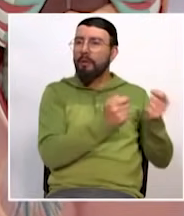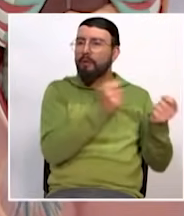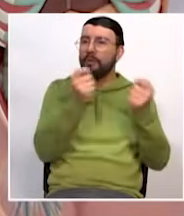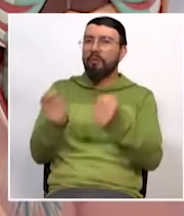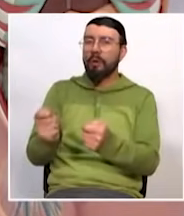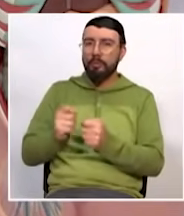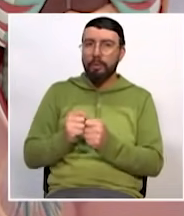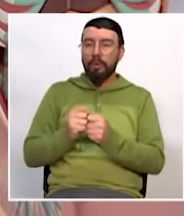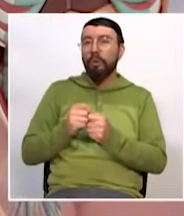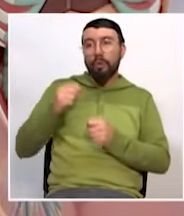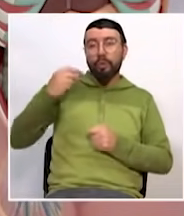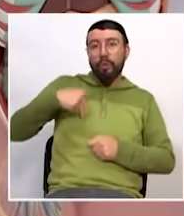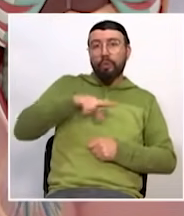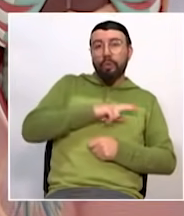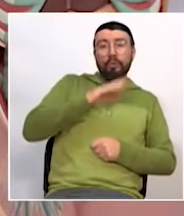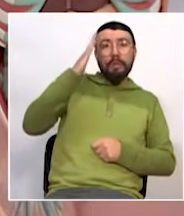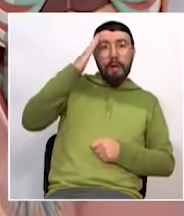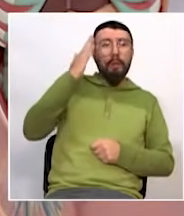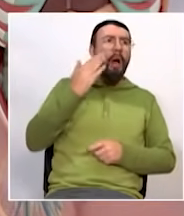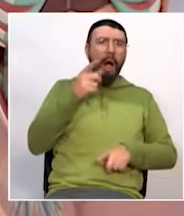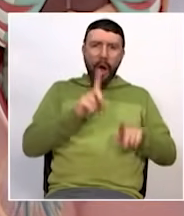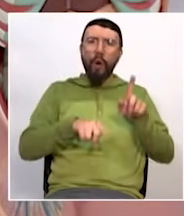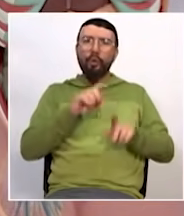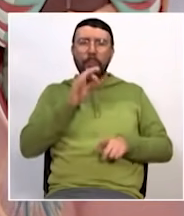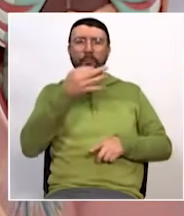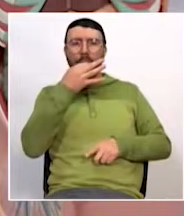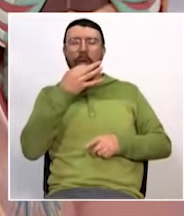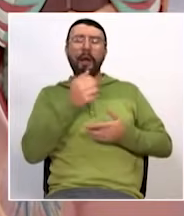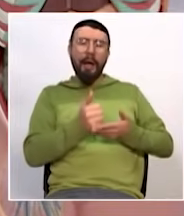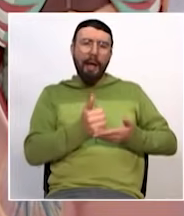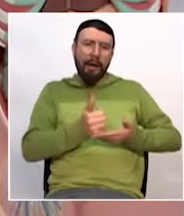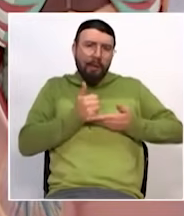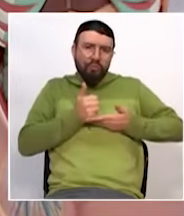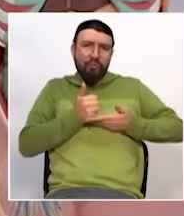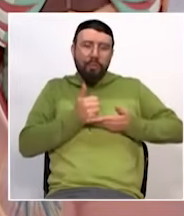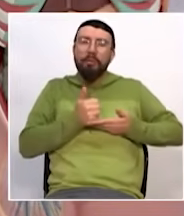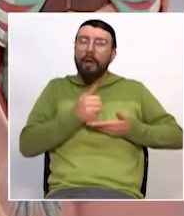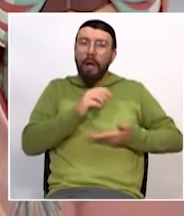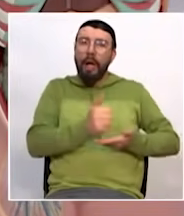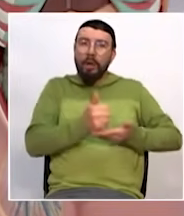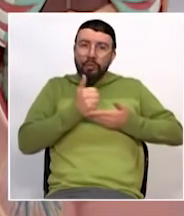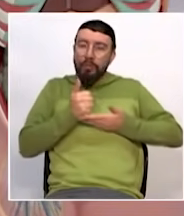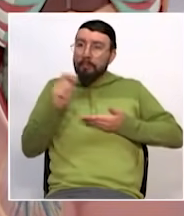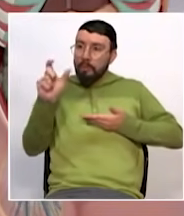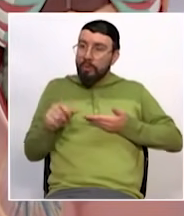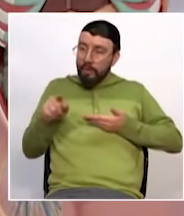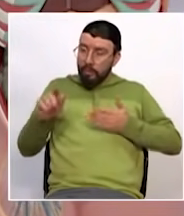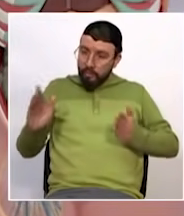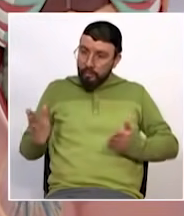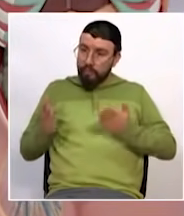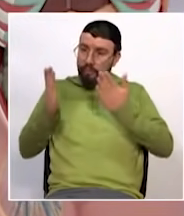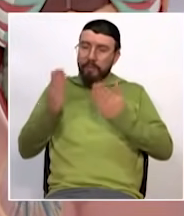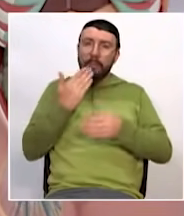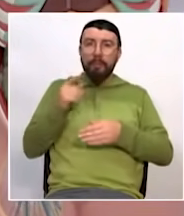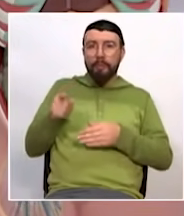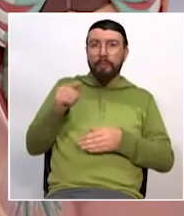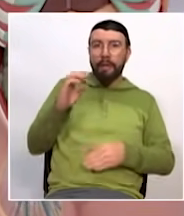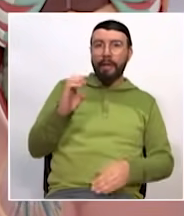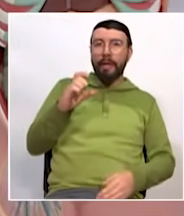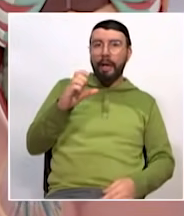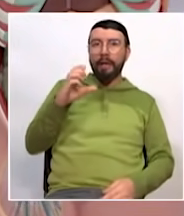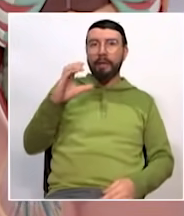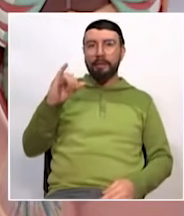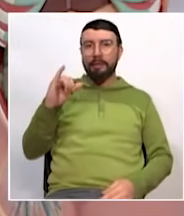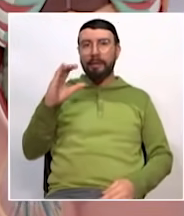que si bien hay medicamentos que pueden contribuir a que una persona salga como el escitalopram y todos estos el